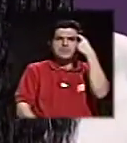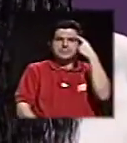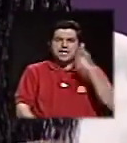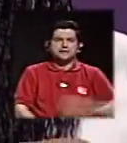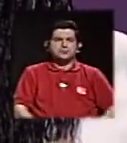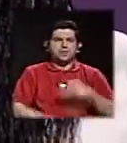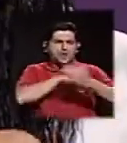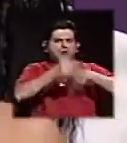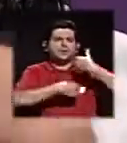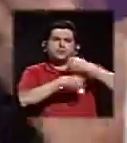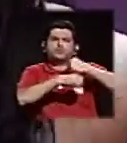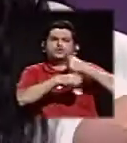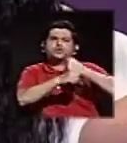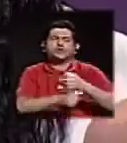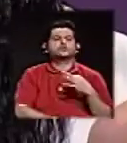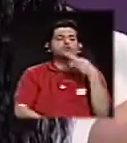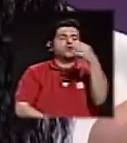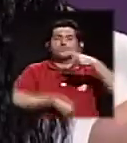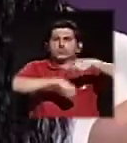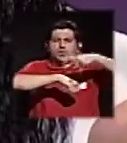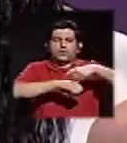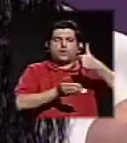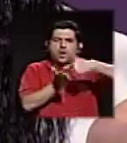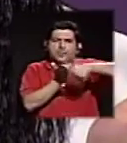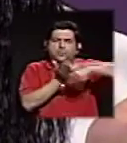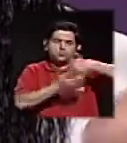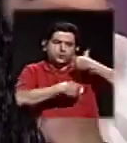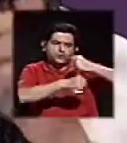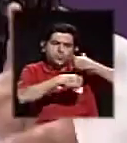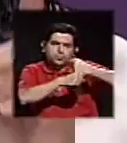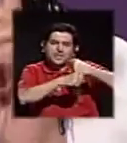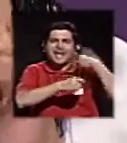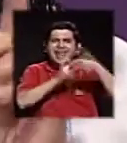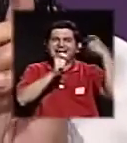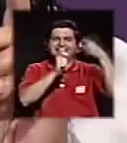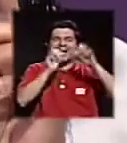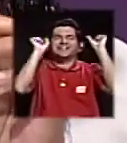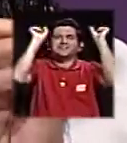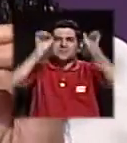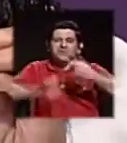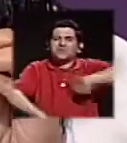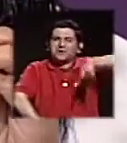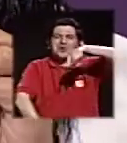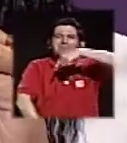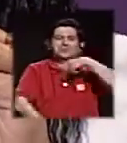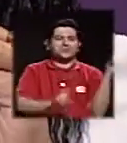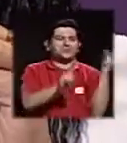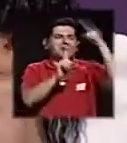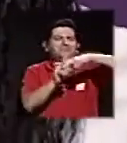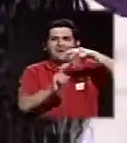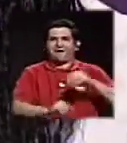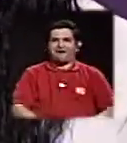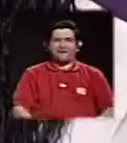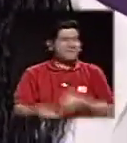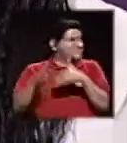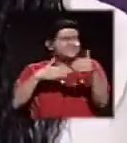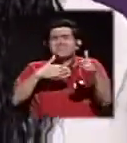municipal y que el próximo periodo de elecciones municipales precisamente podríamos estarlo aplicándolo